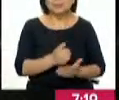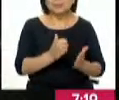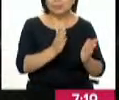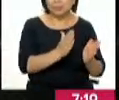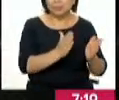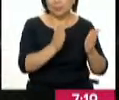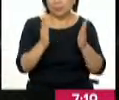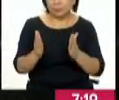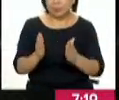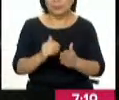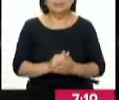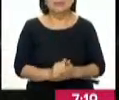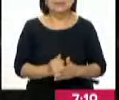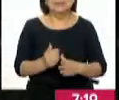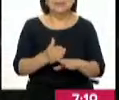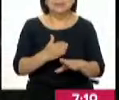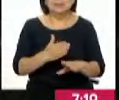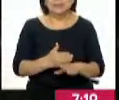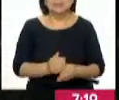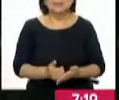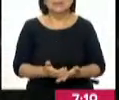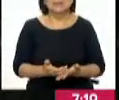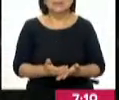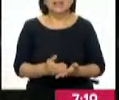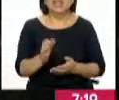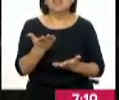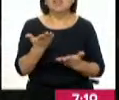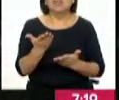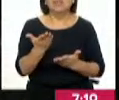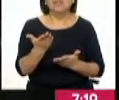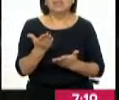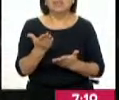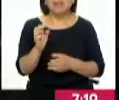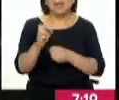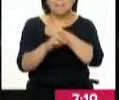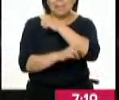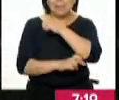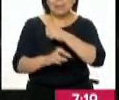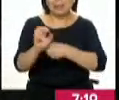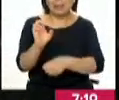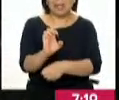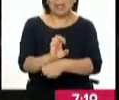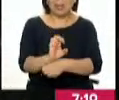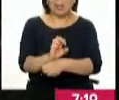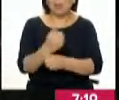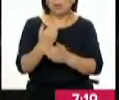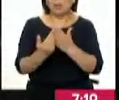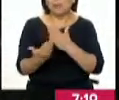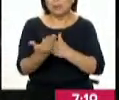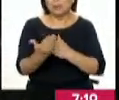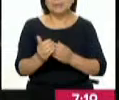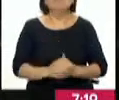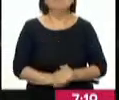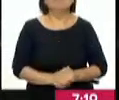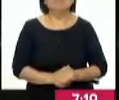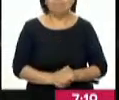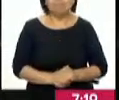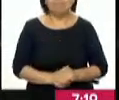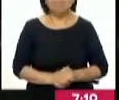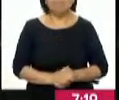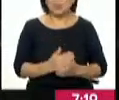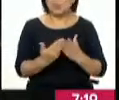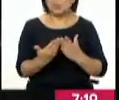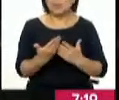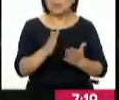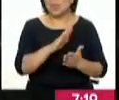con Alex Llanos, lo había adelantado, periodista, colega de Ecuador TV. Alex, ¿cómo te va? Muy buenos días. Hola, ¿qué tal, Nicolás? Muy